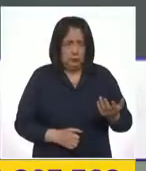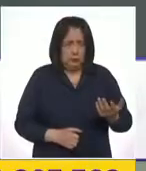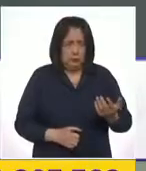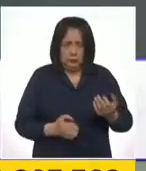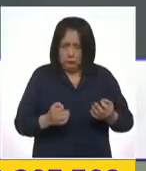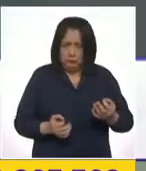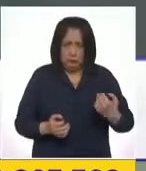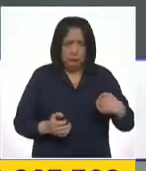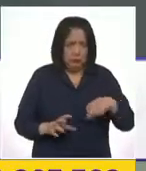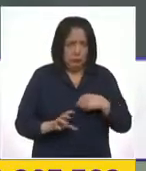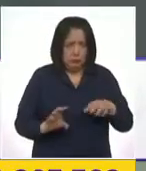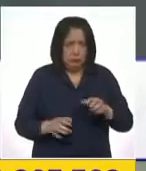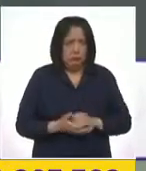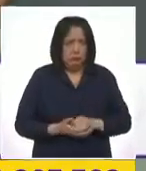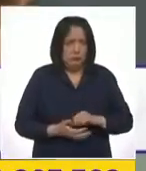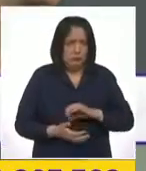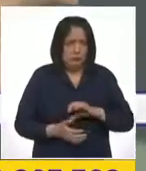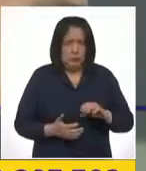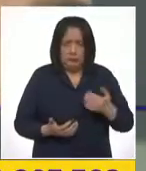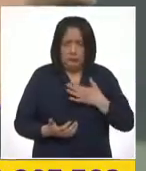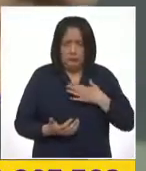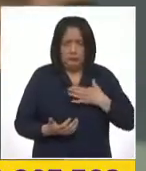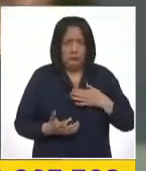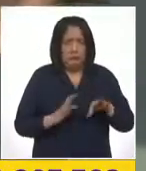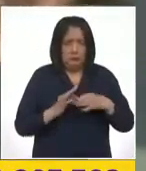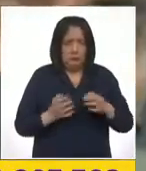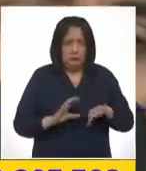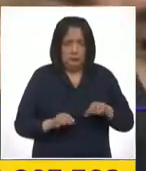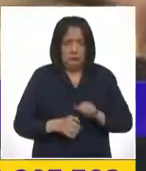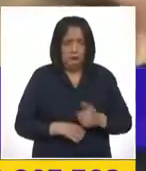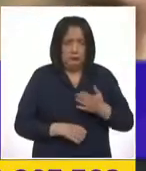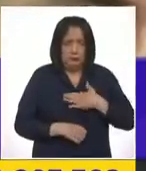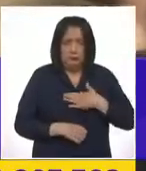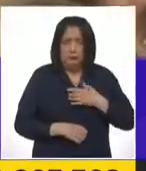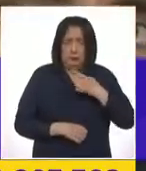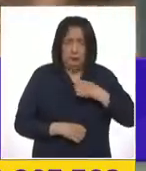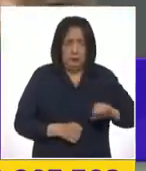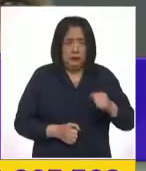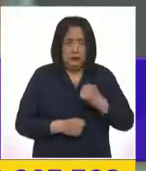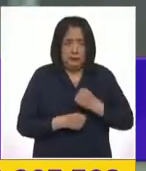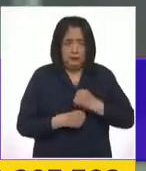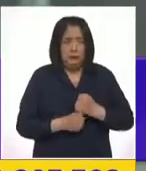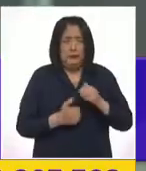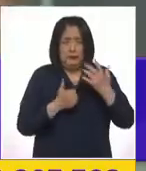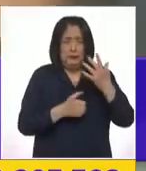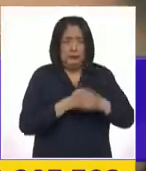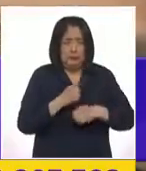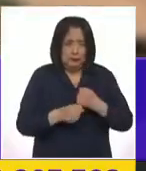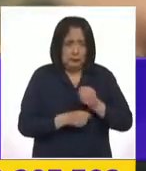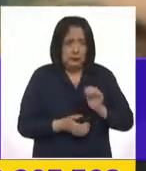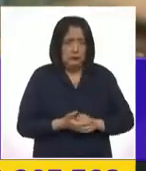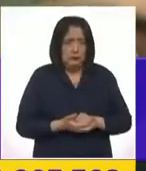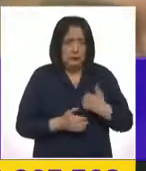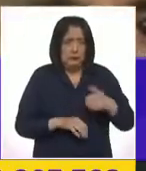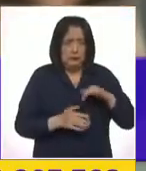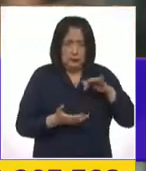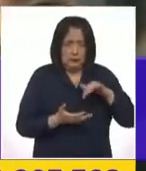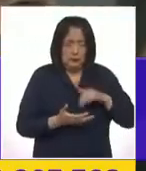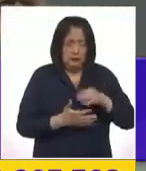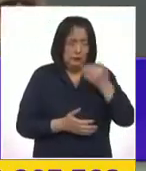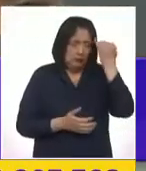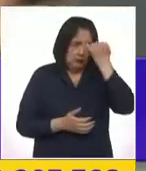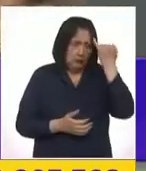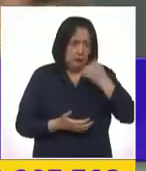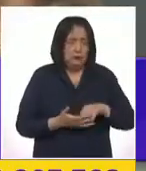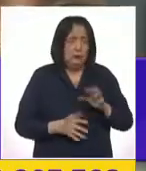eso? ¡Que me hagan eso a mi familia! Mi hija viene trabajando hace 6 años. Se preparó en Italia y